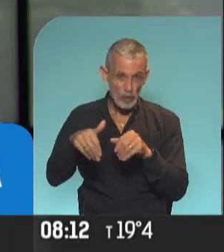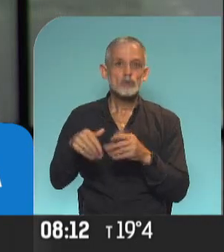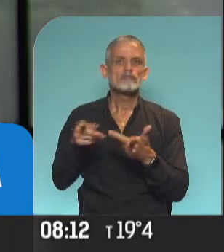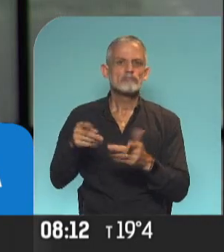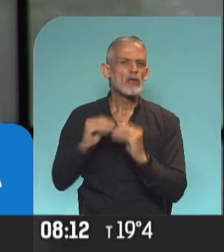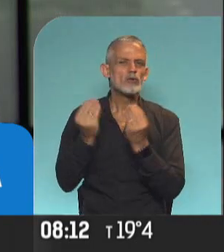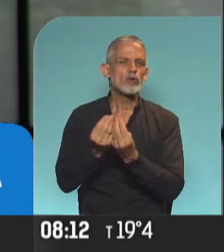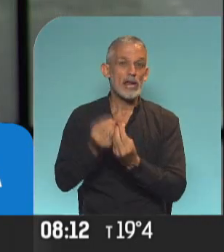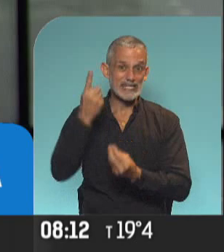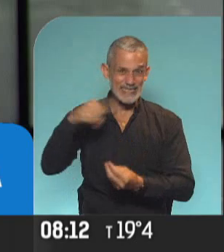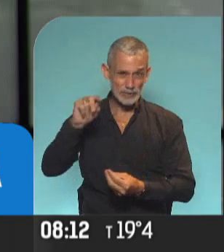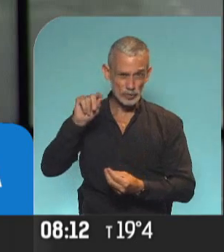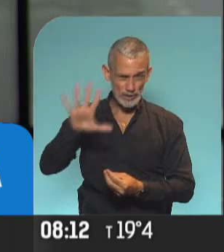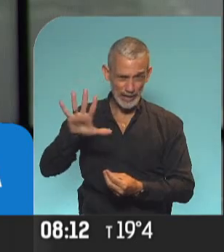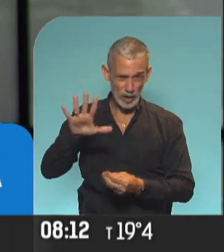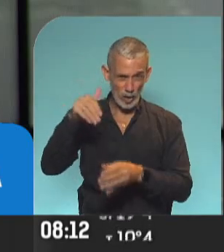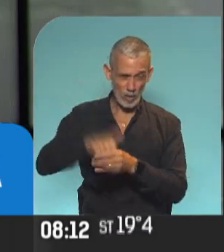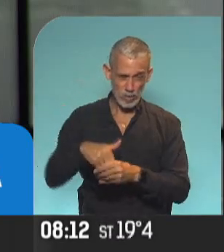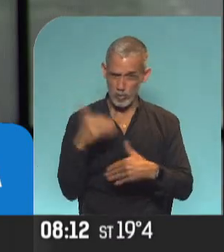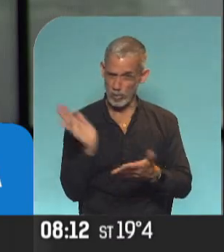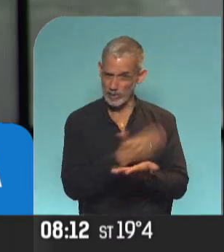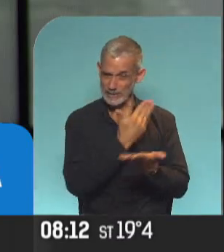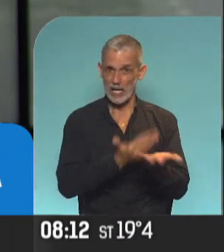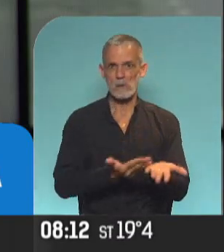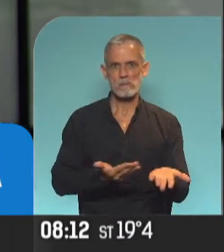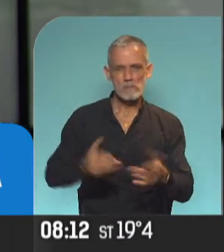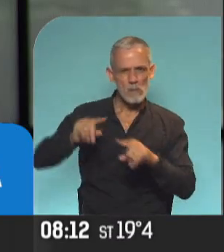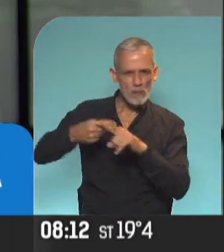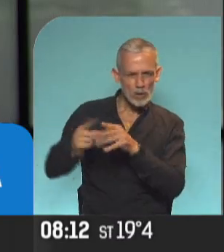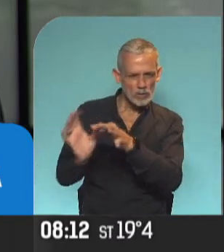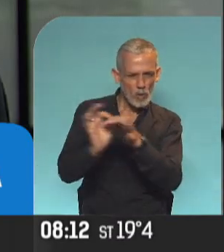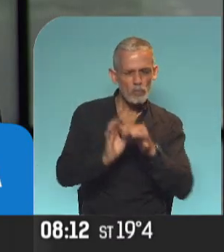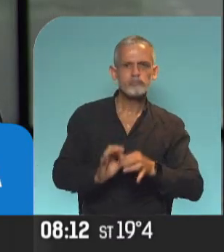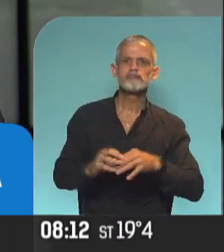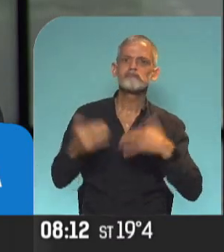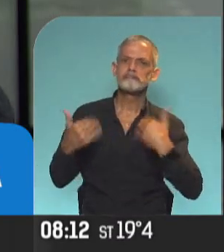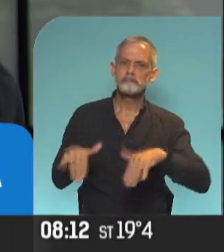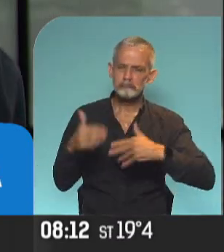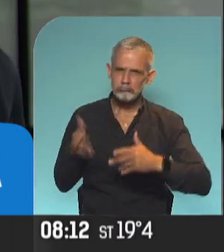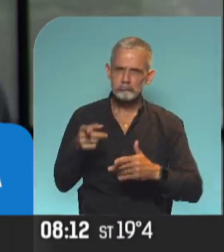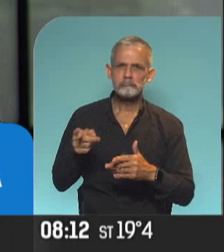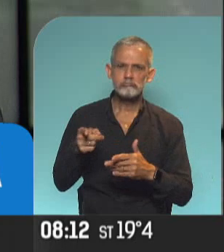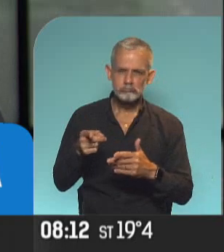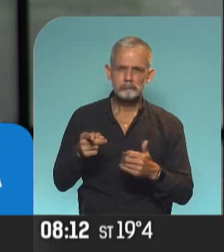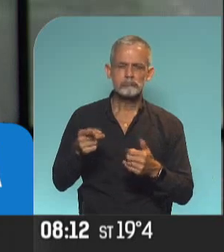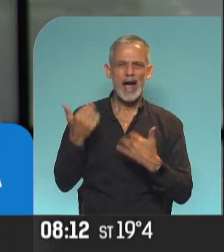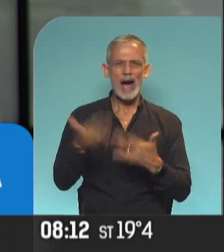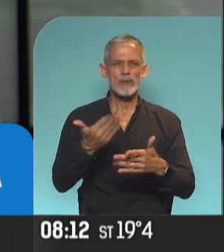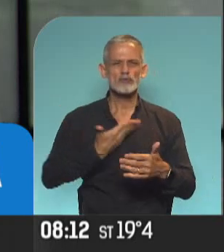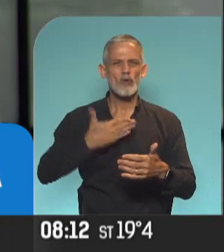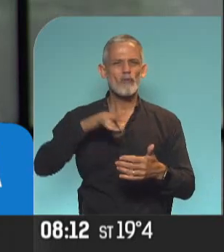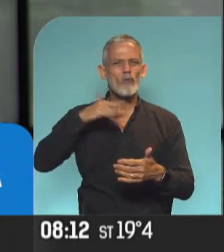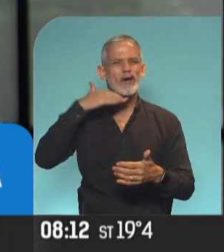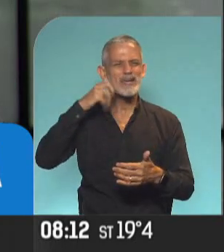y hubo 105 votos. O sea, un punto de vista político, una articulación muy fuerte, incluyendo al fujimorismo, a las fuerzas de